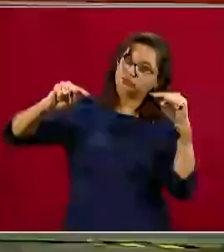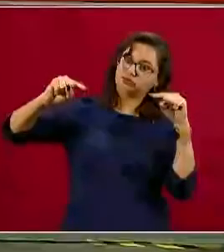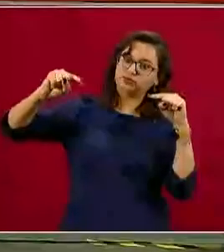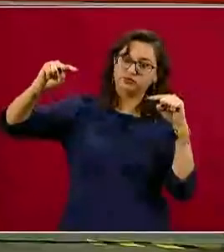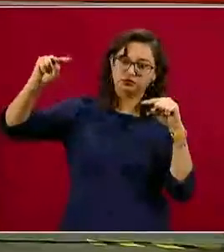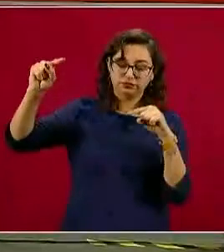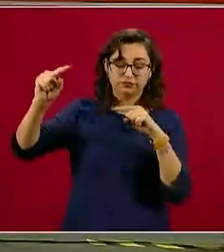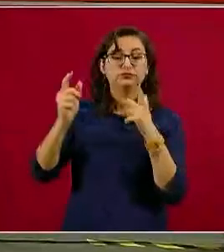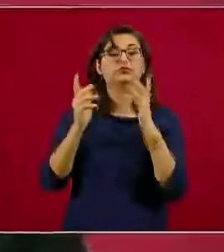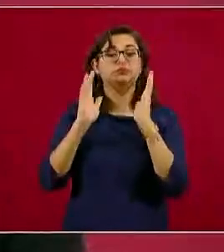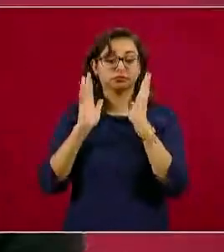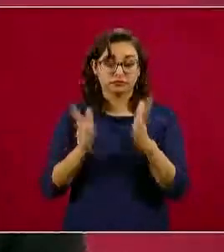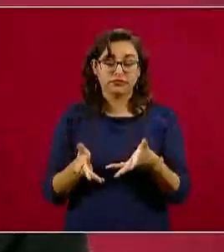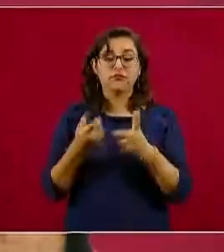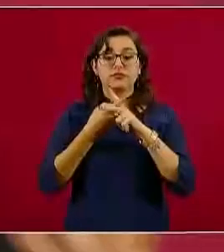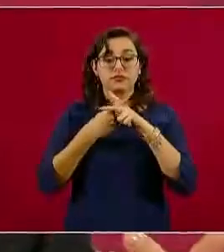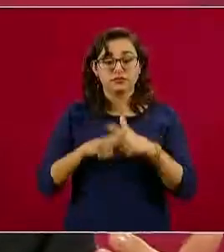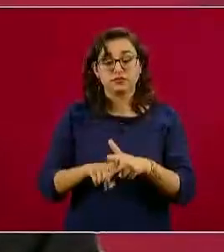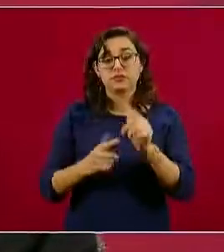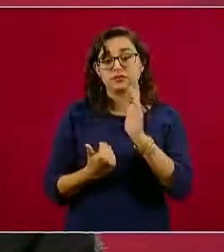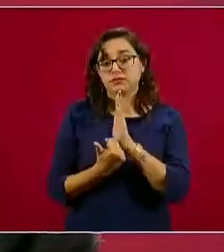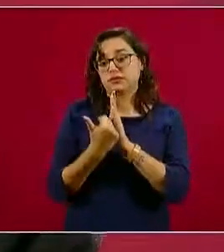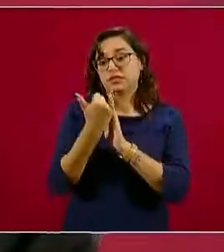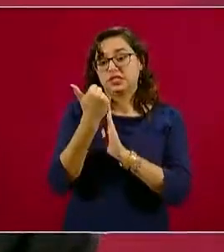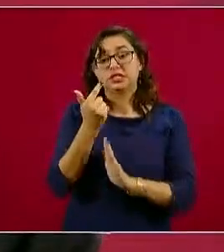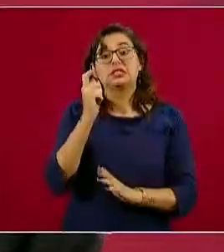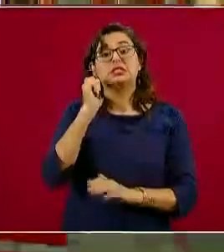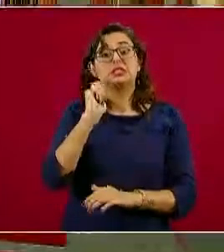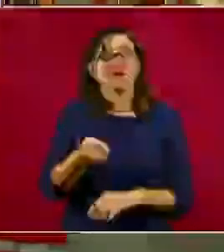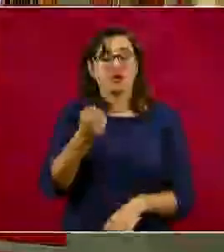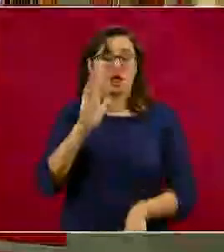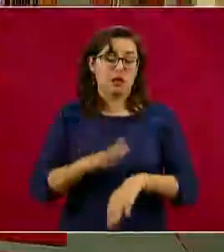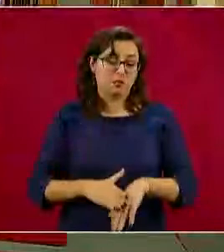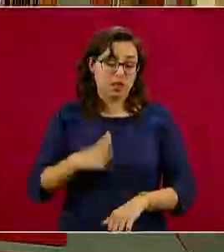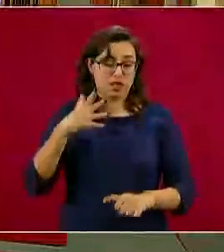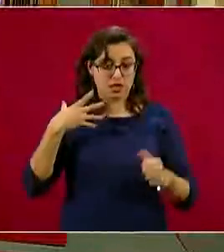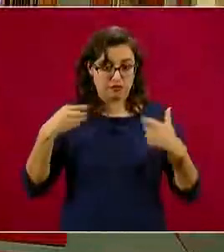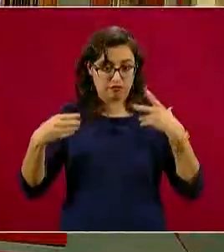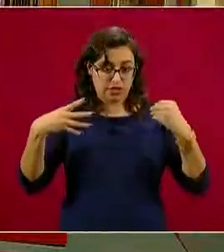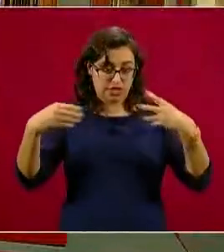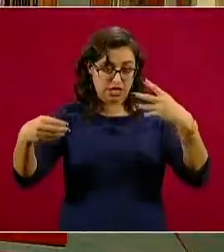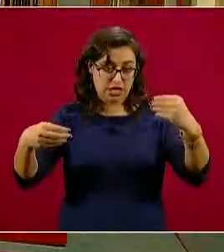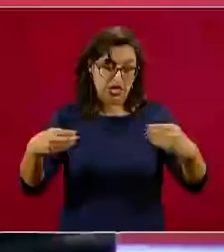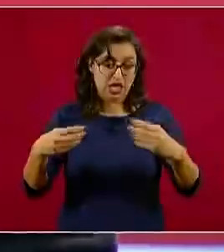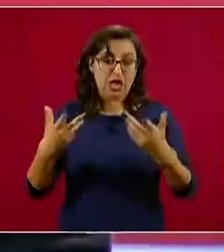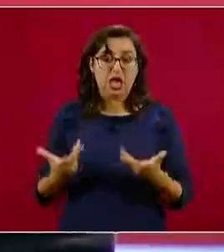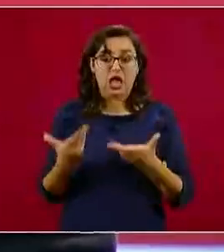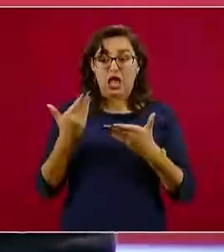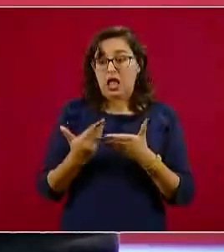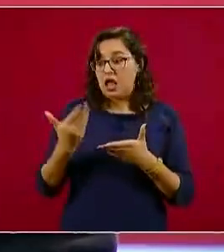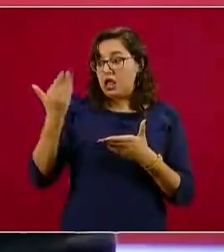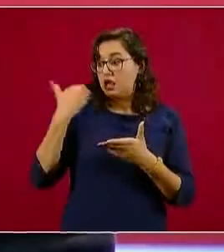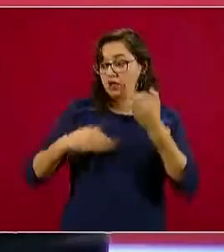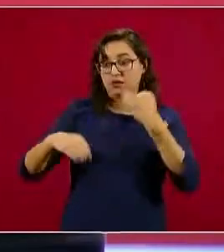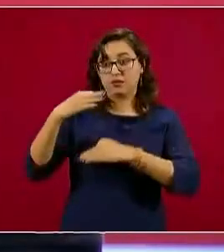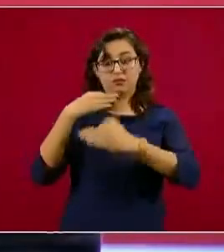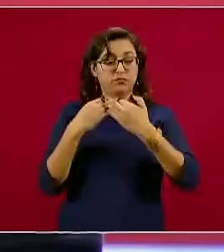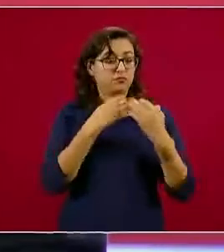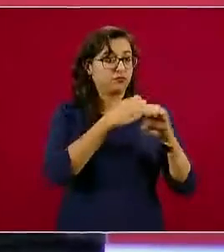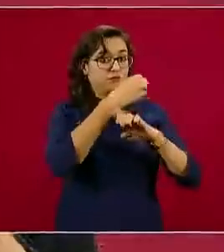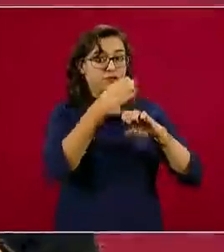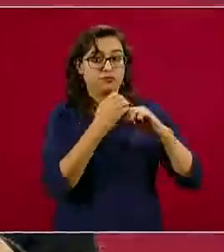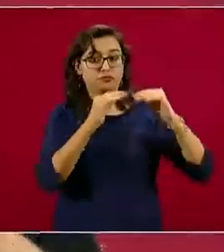tendencia que tiene la curva epidémica, es decir, la ocurrencia de casos en el tiempo. Antes reducíamos en todas las entidades federativas,